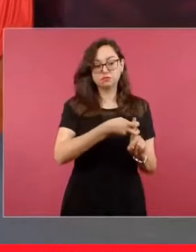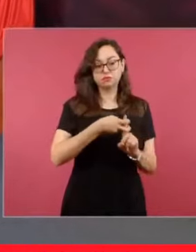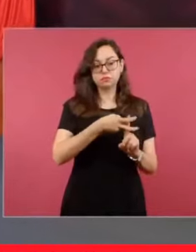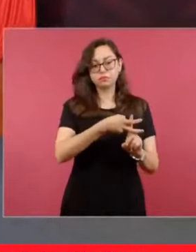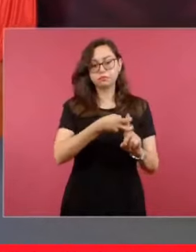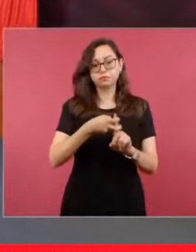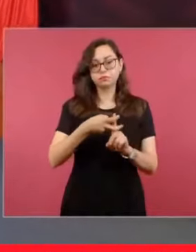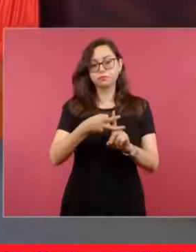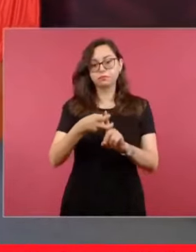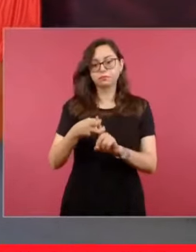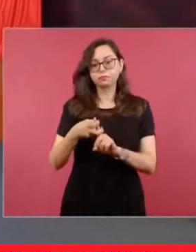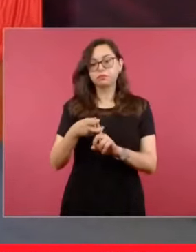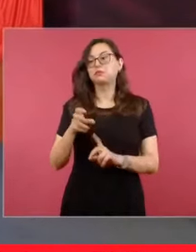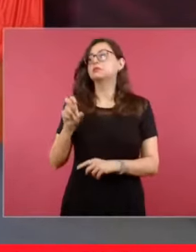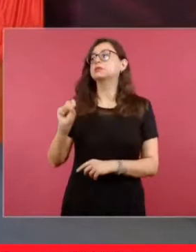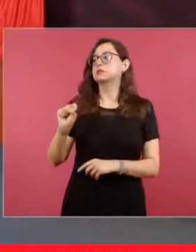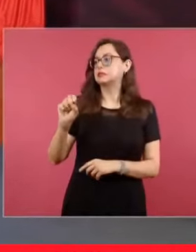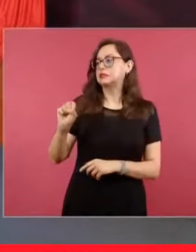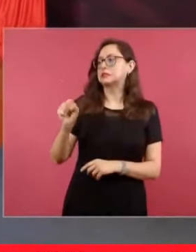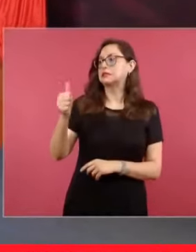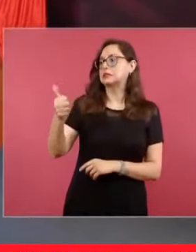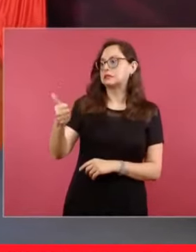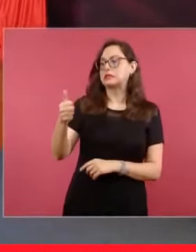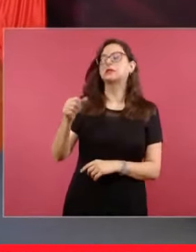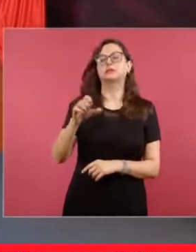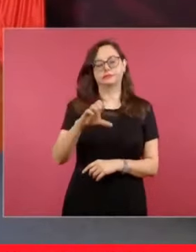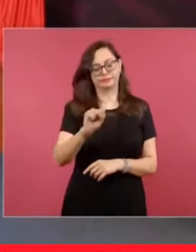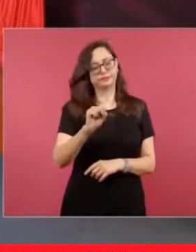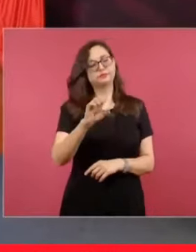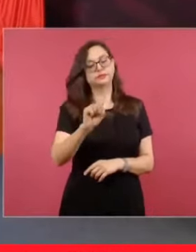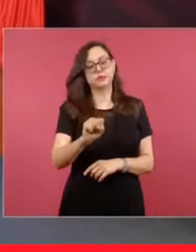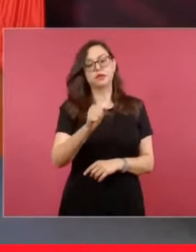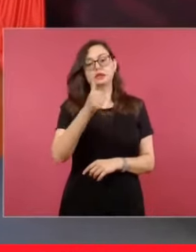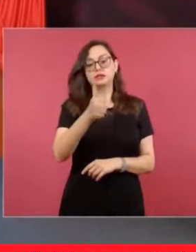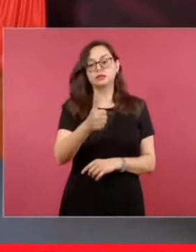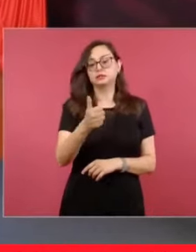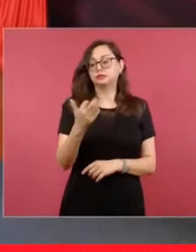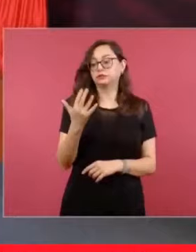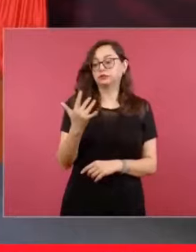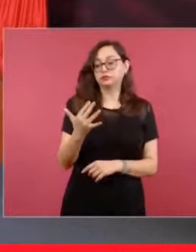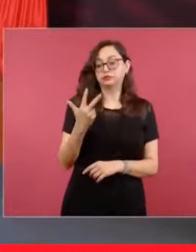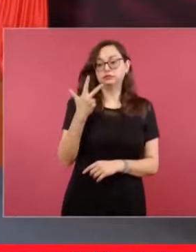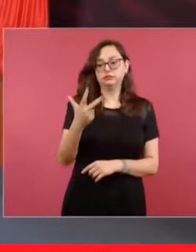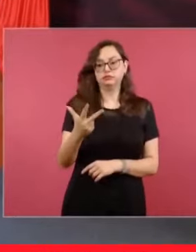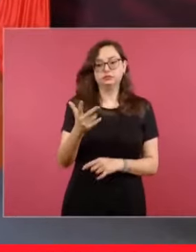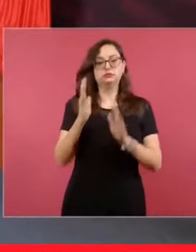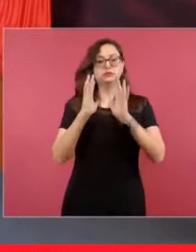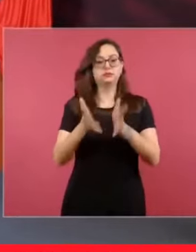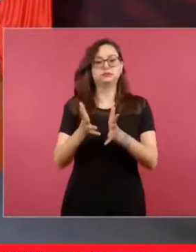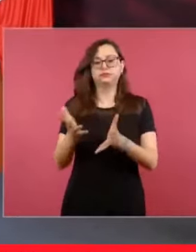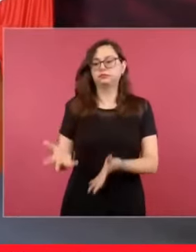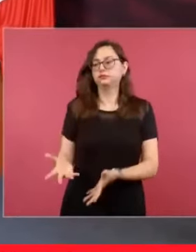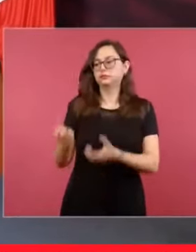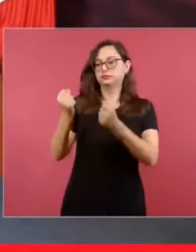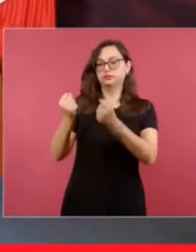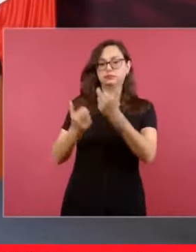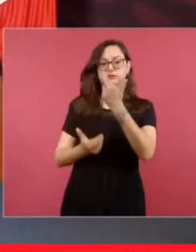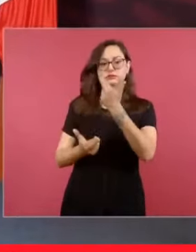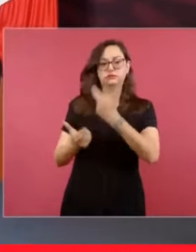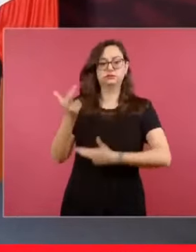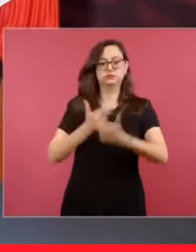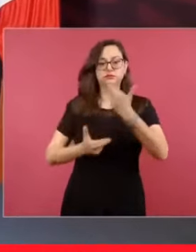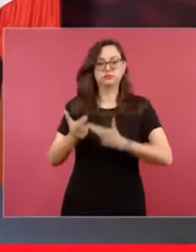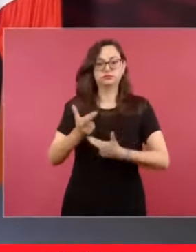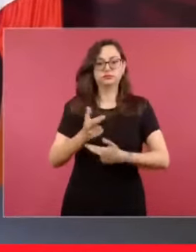60 66 66 y ya hay 58 localizado faltan